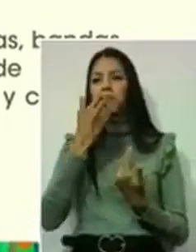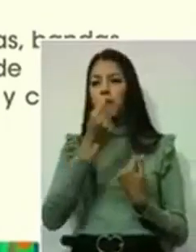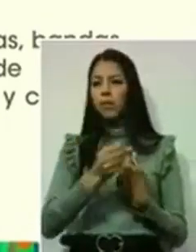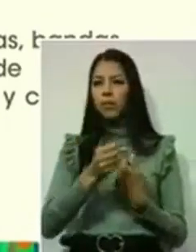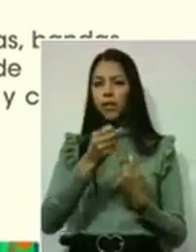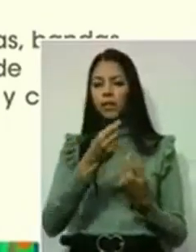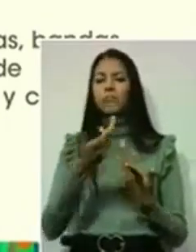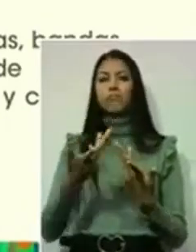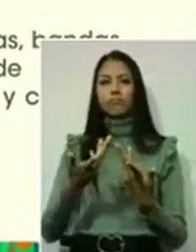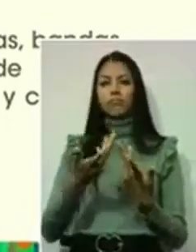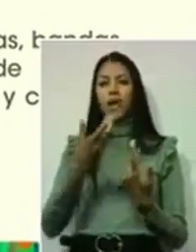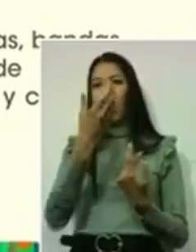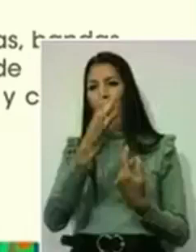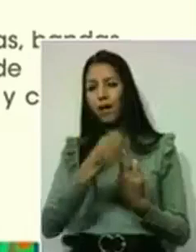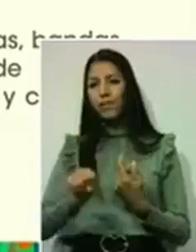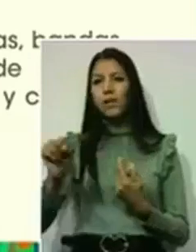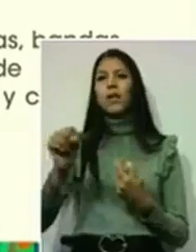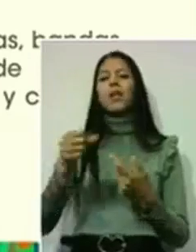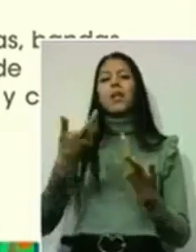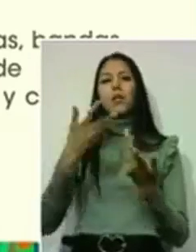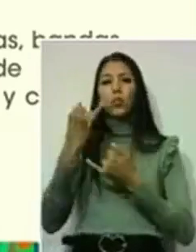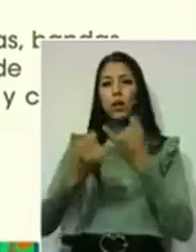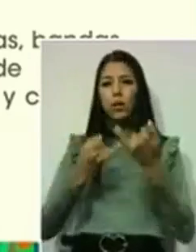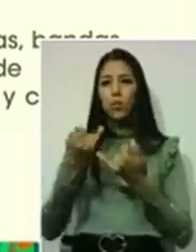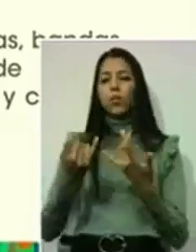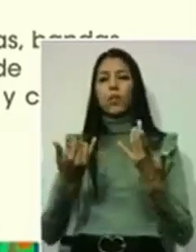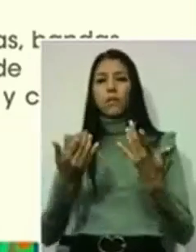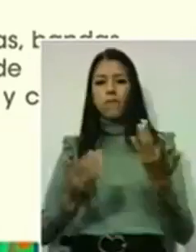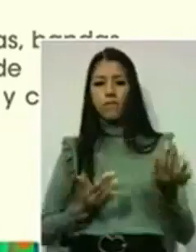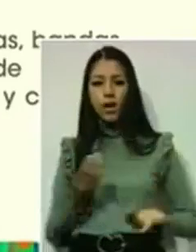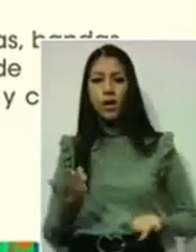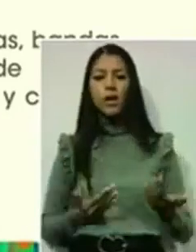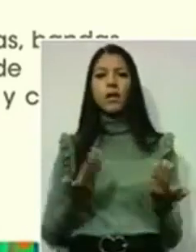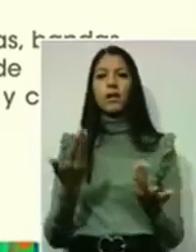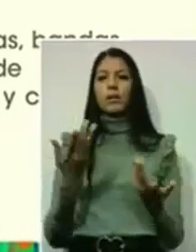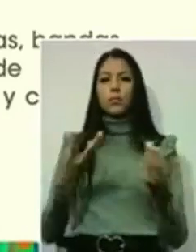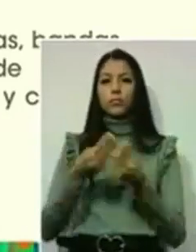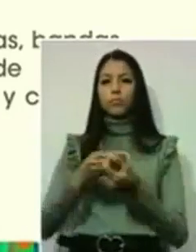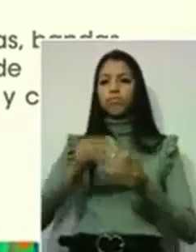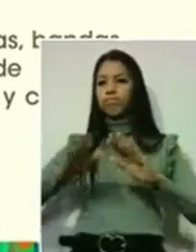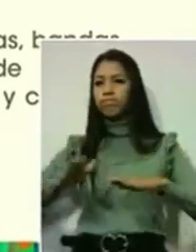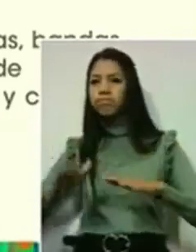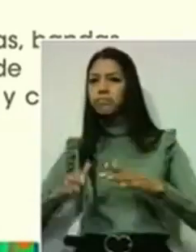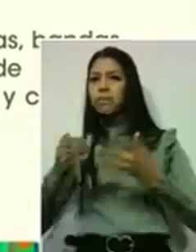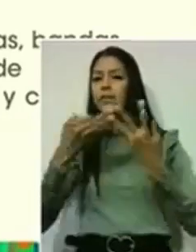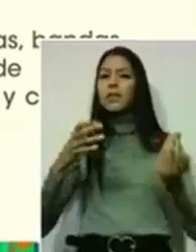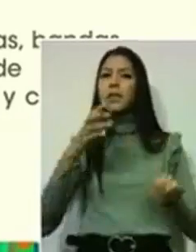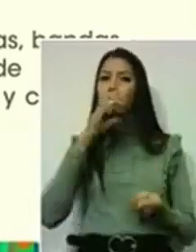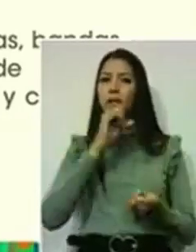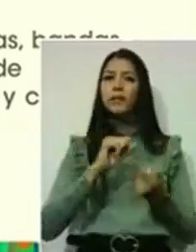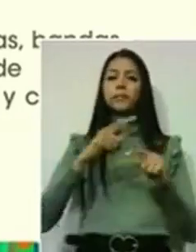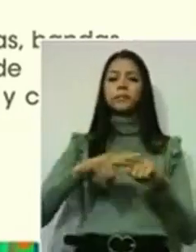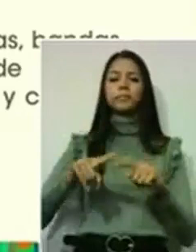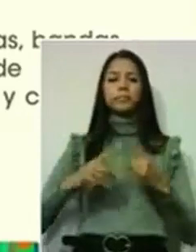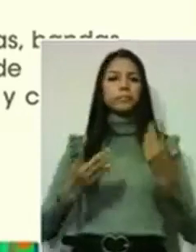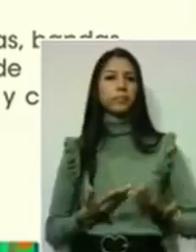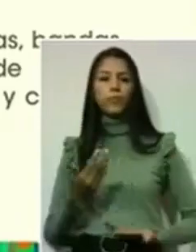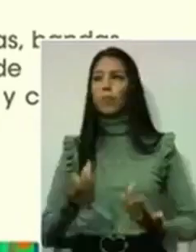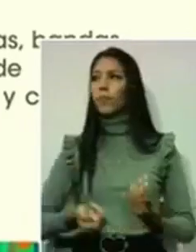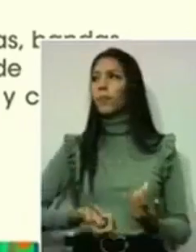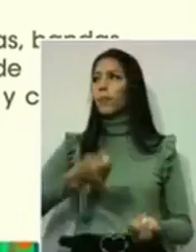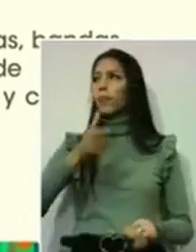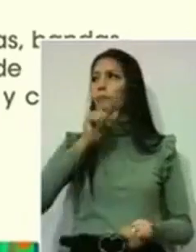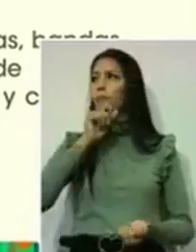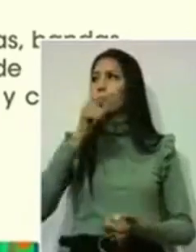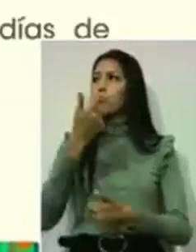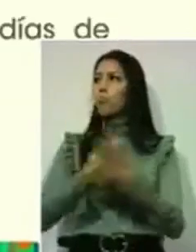de 400 artistas conformando 27 grupos de danza, bandas, orquestas, pireris, conjuntos de arpa y